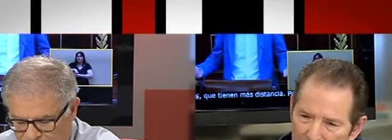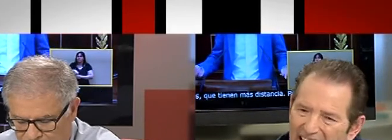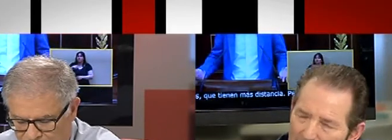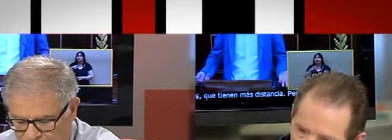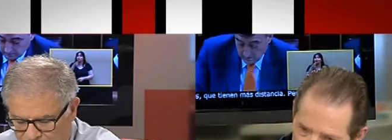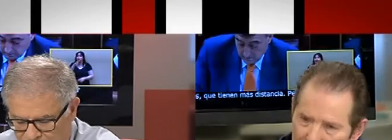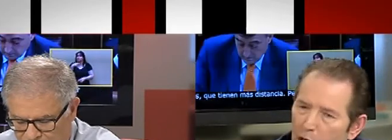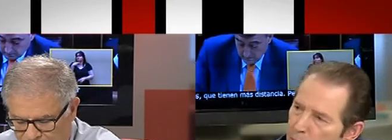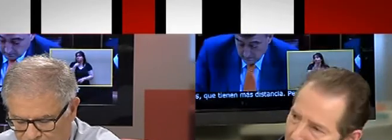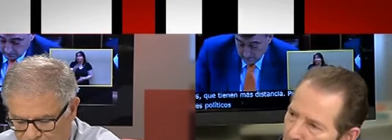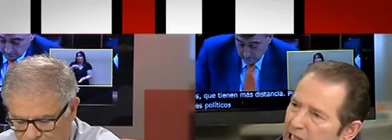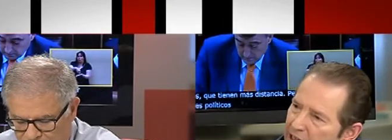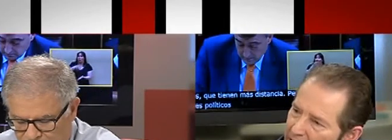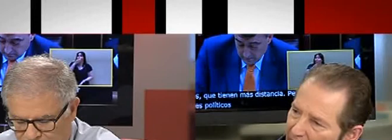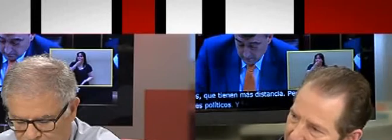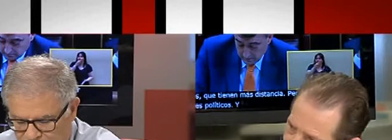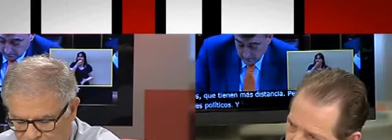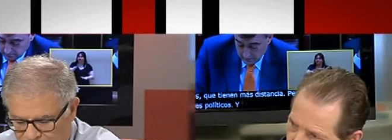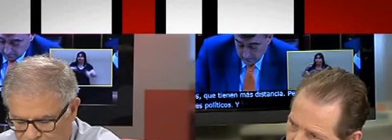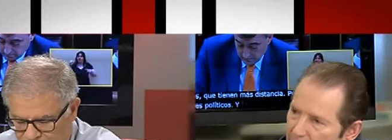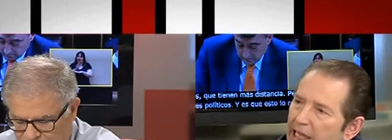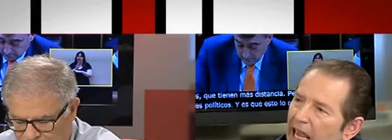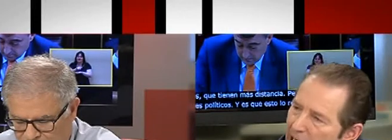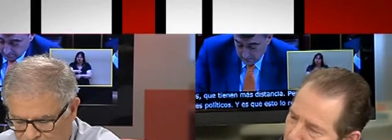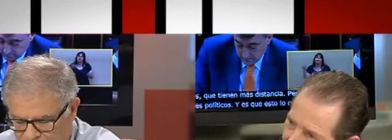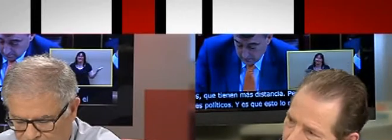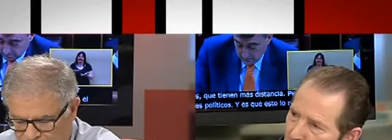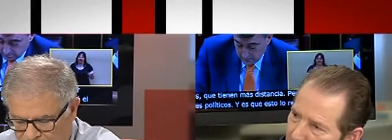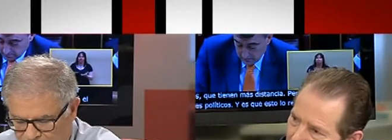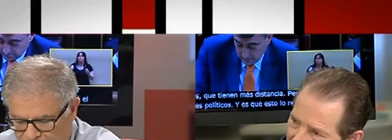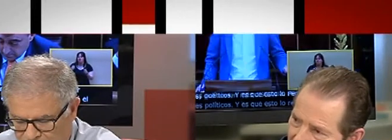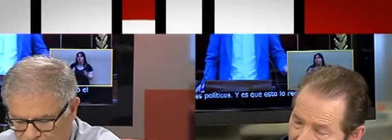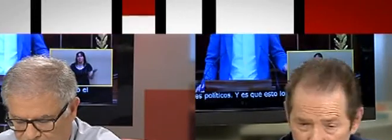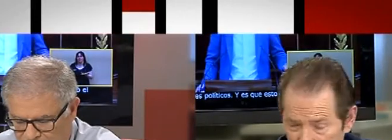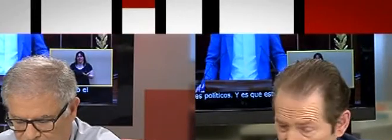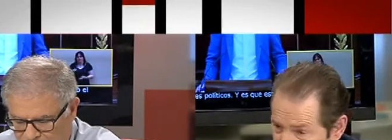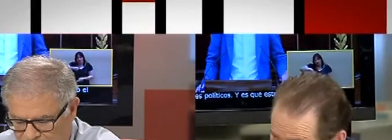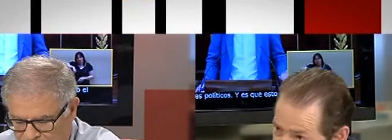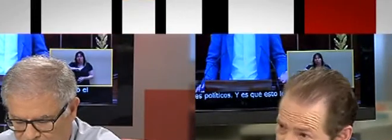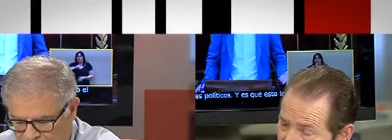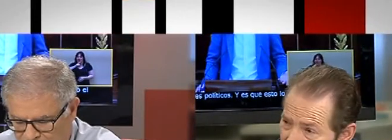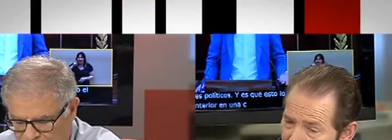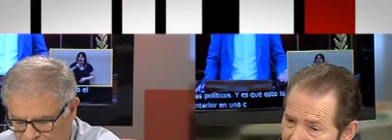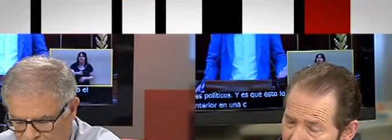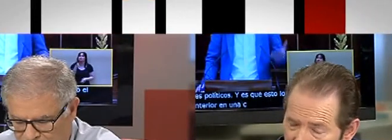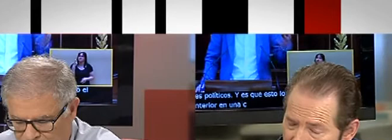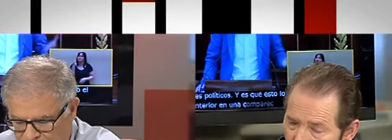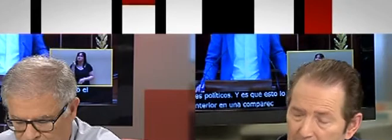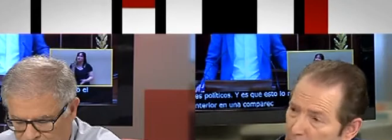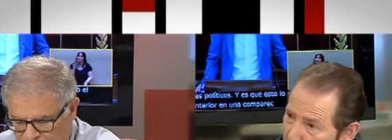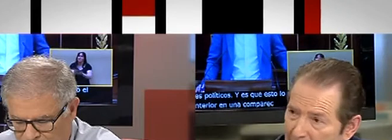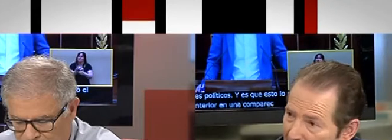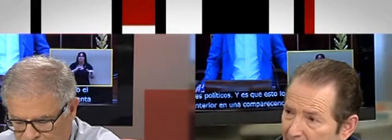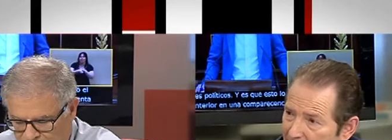que incluya la convocatoria de referéndums en los territorios que lo exigen y si se hace en el país las que en